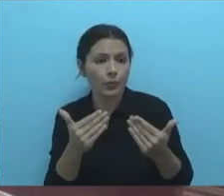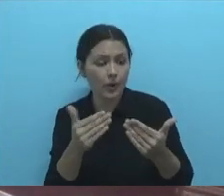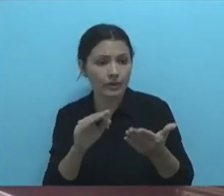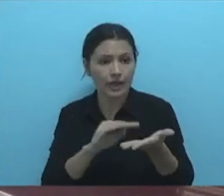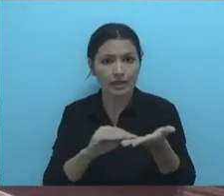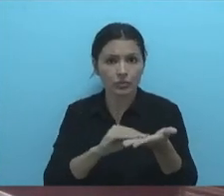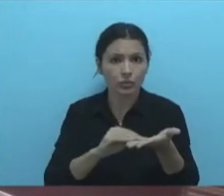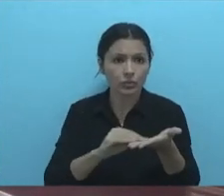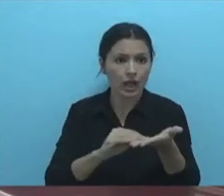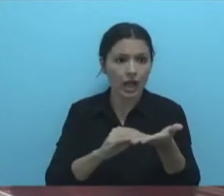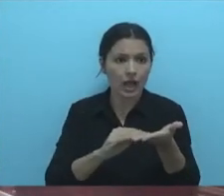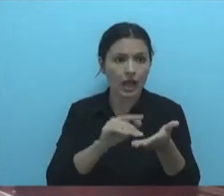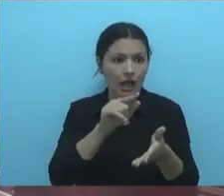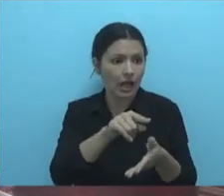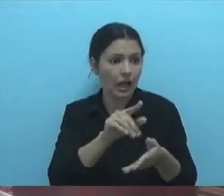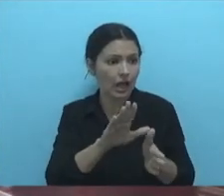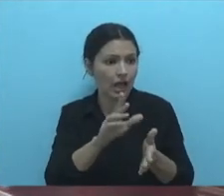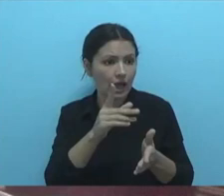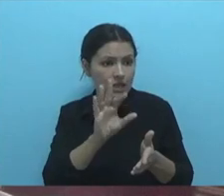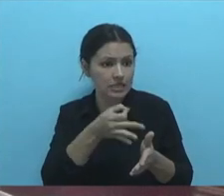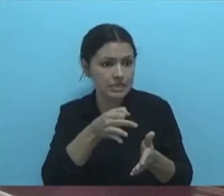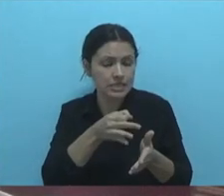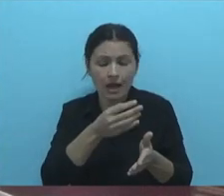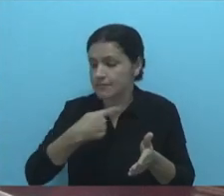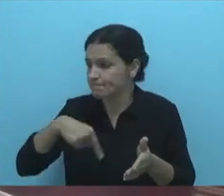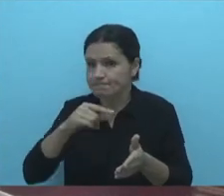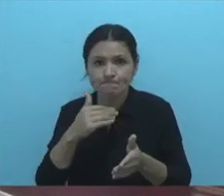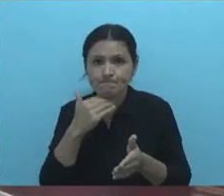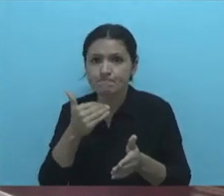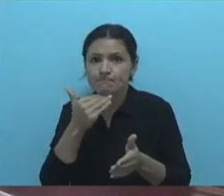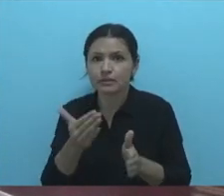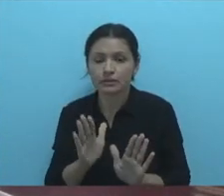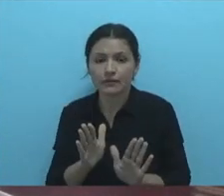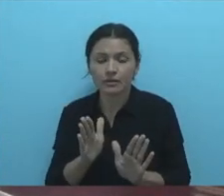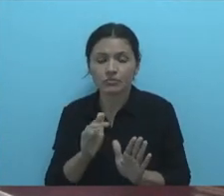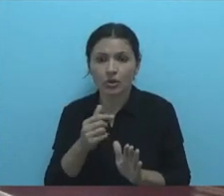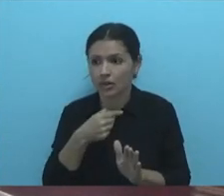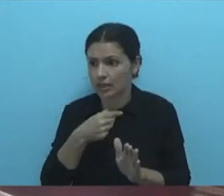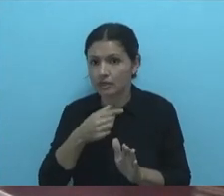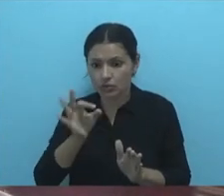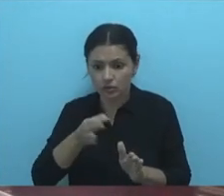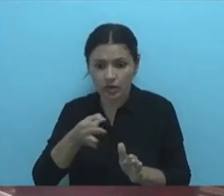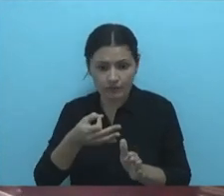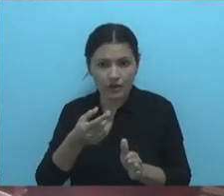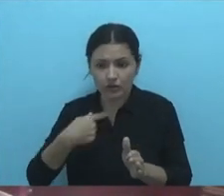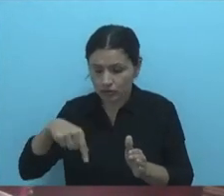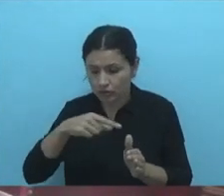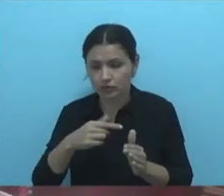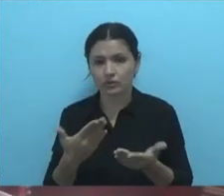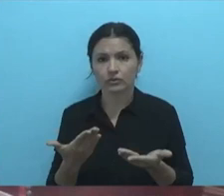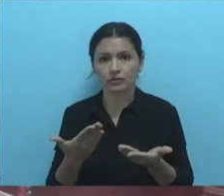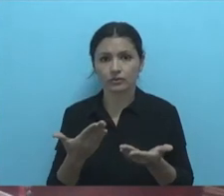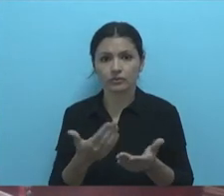y los vetos cuando hay un requerimiento de algunos legisladores que quieren saber que están votando y bueno en última instancia